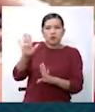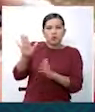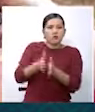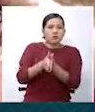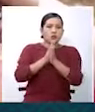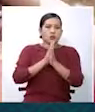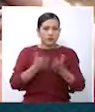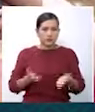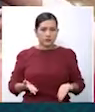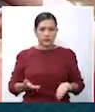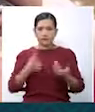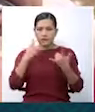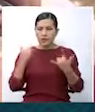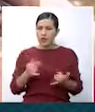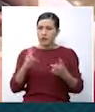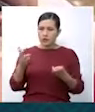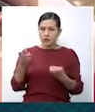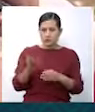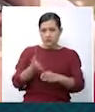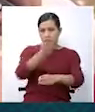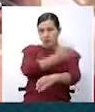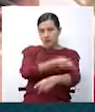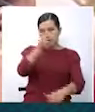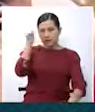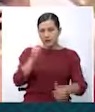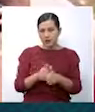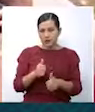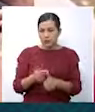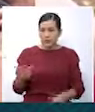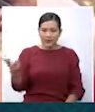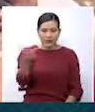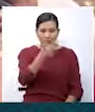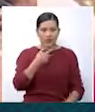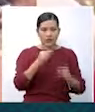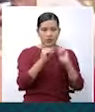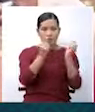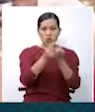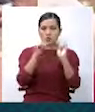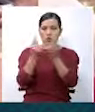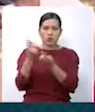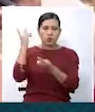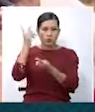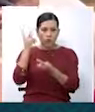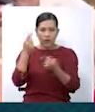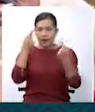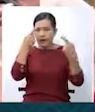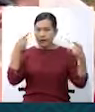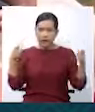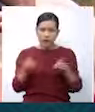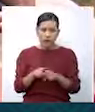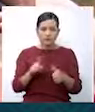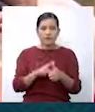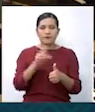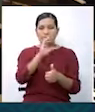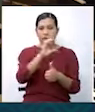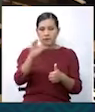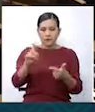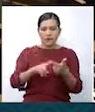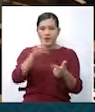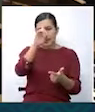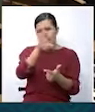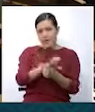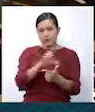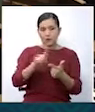haya roto con el acuerdo de las tres fuerzas políticas. Comunidad Ciudadana, Creemos y el Movimiento al